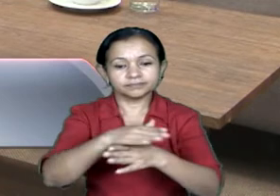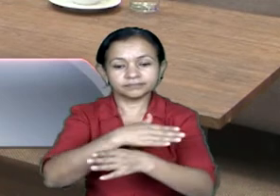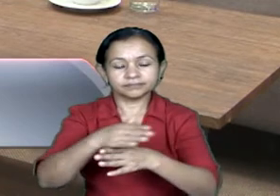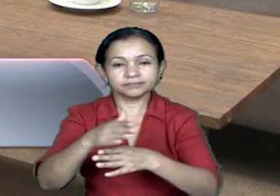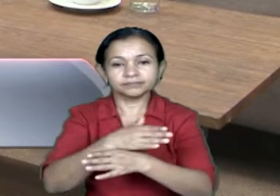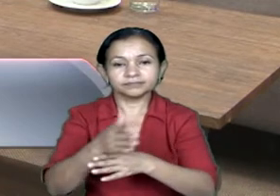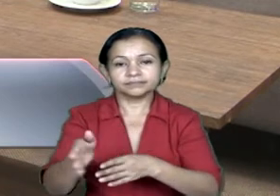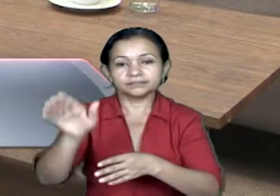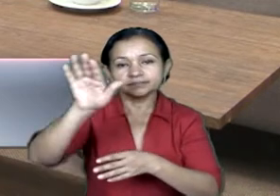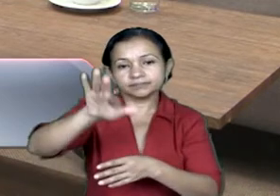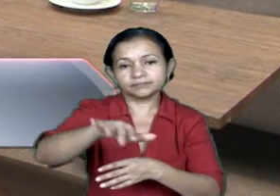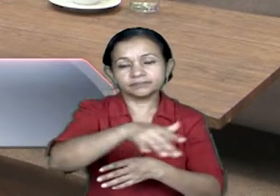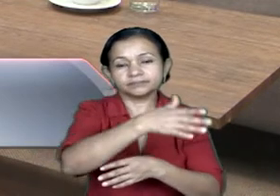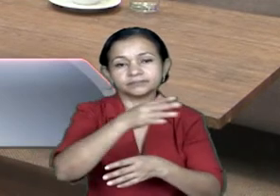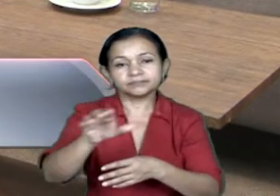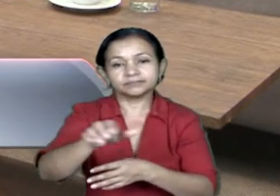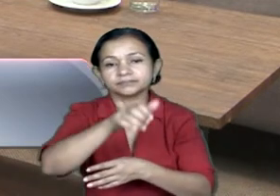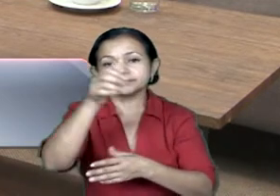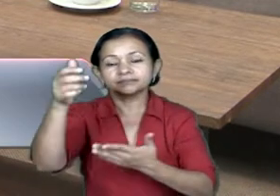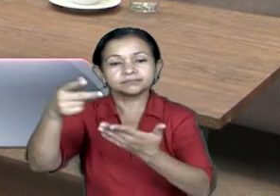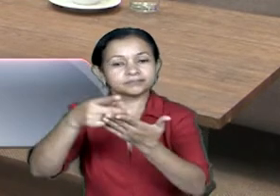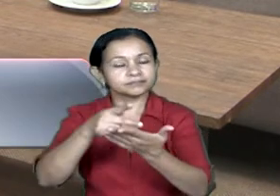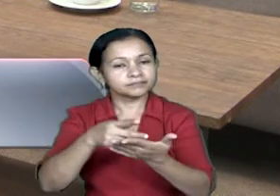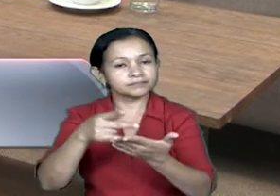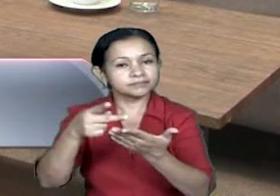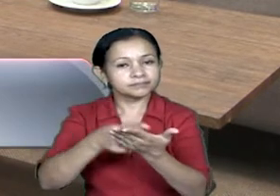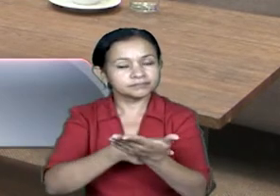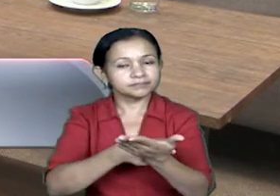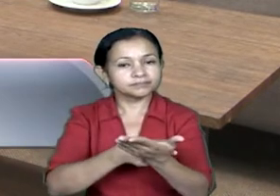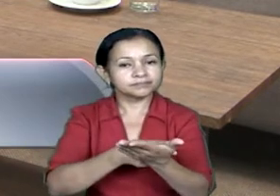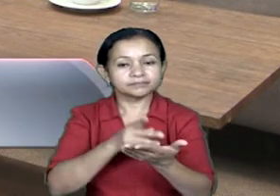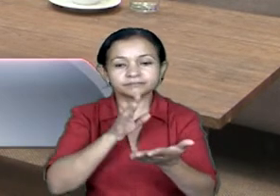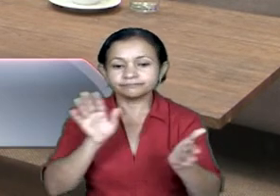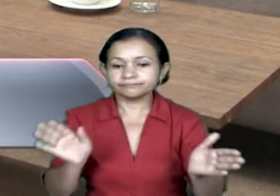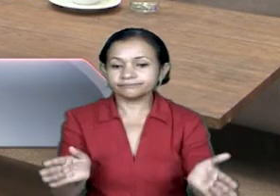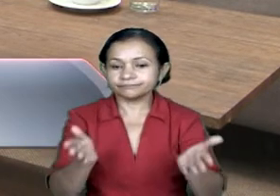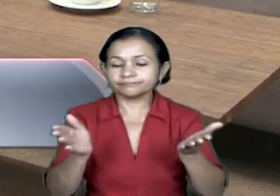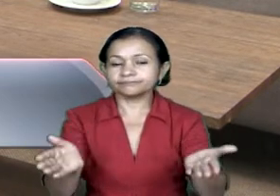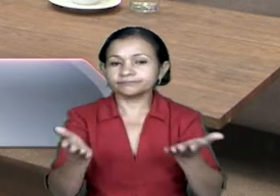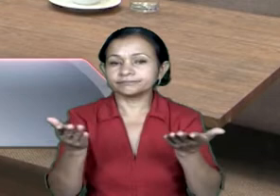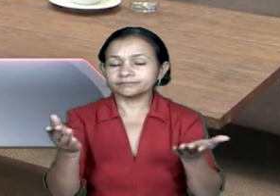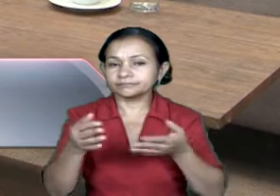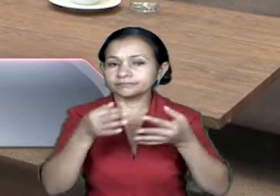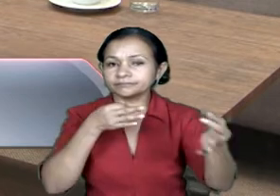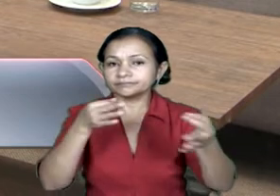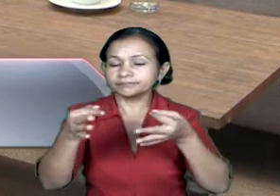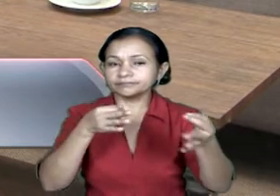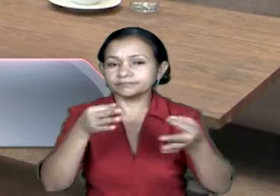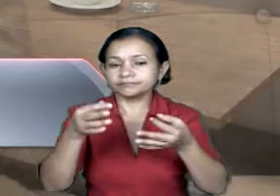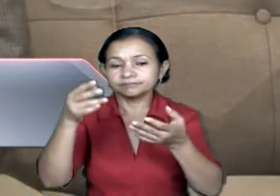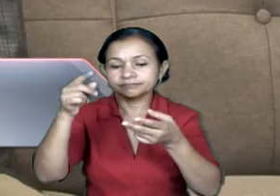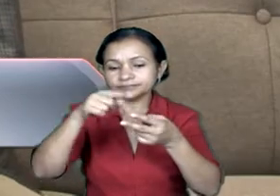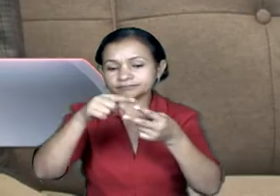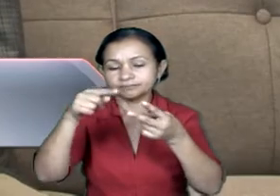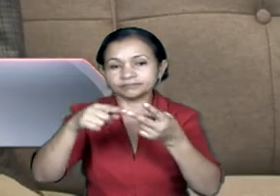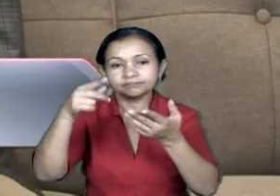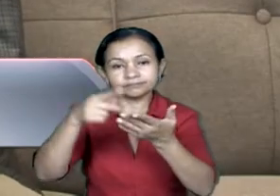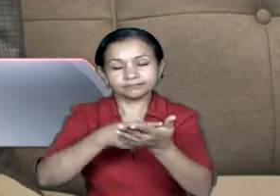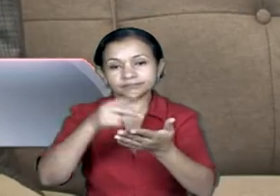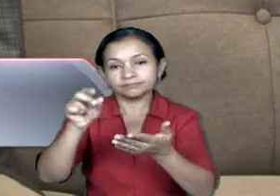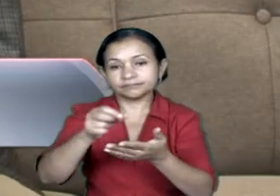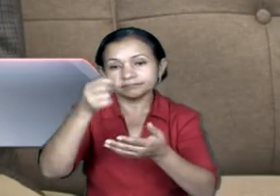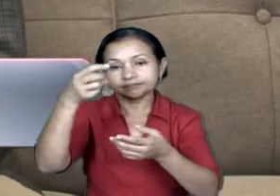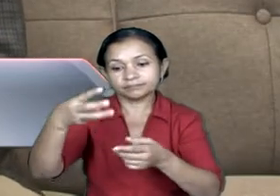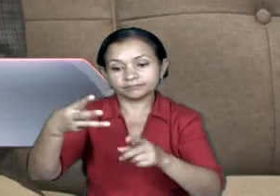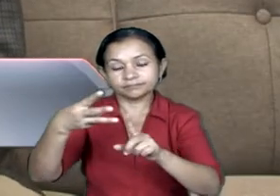marinas. ¿Qué otros proyectos también van a estar empujando? Esos son los dos proyectos, ¿no? Hay tercer proyecto,